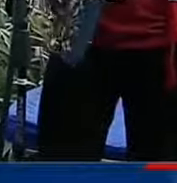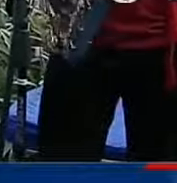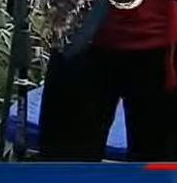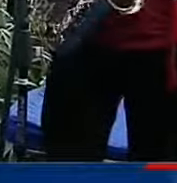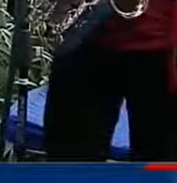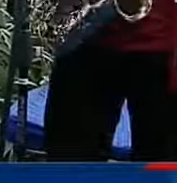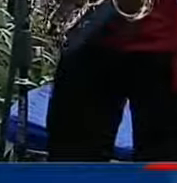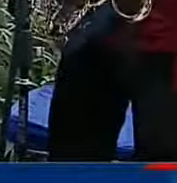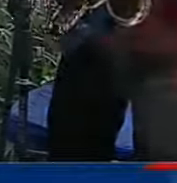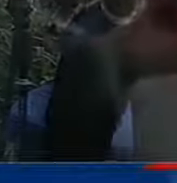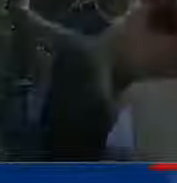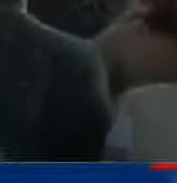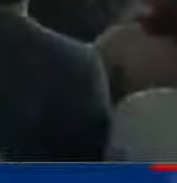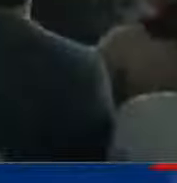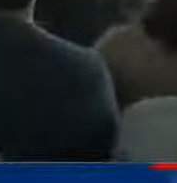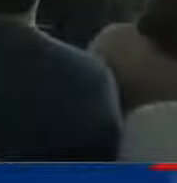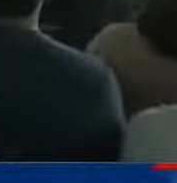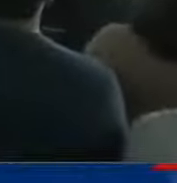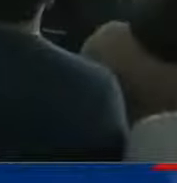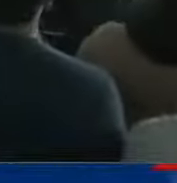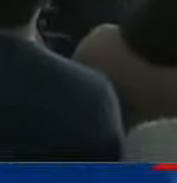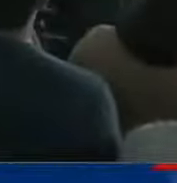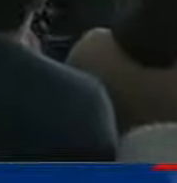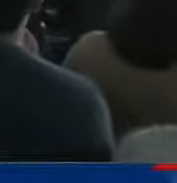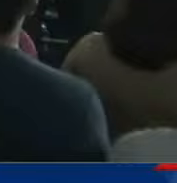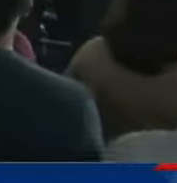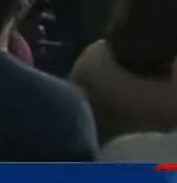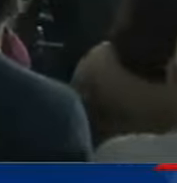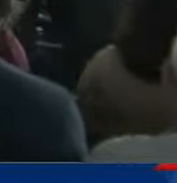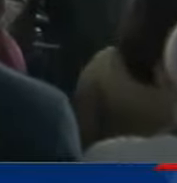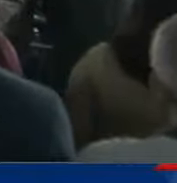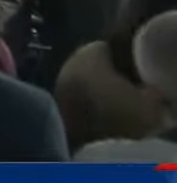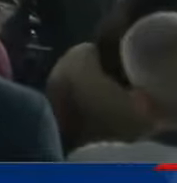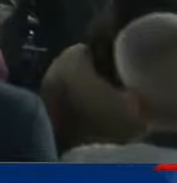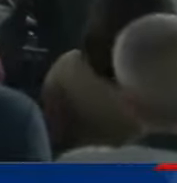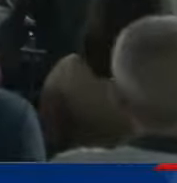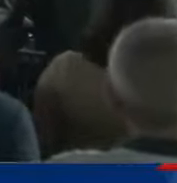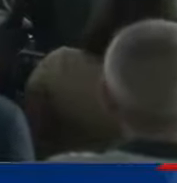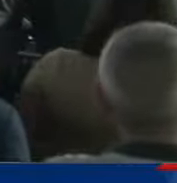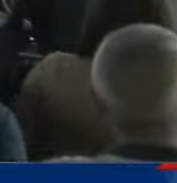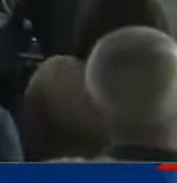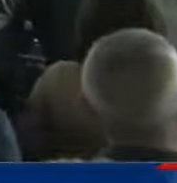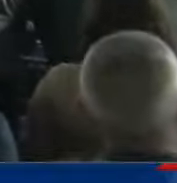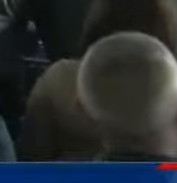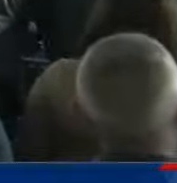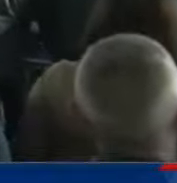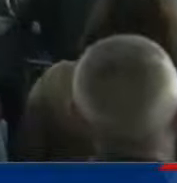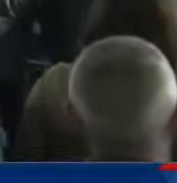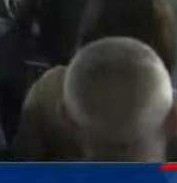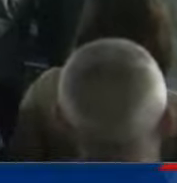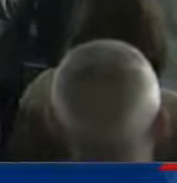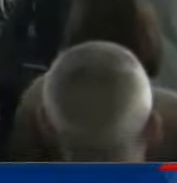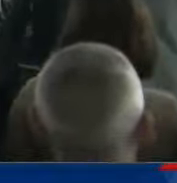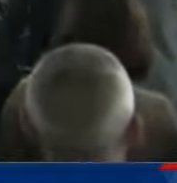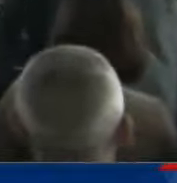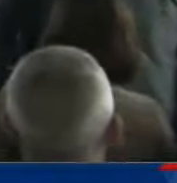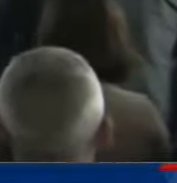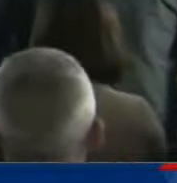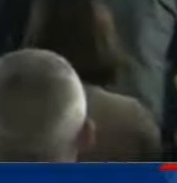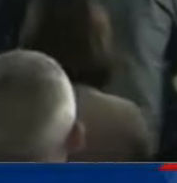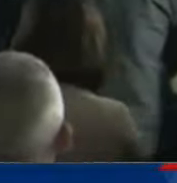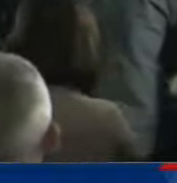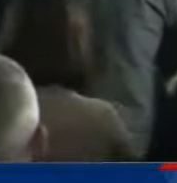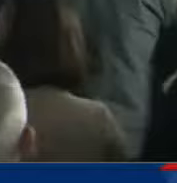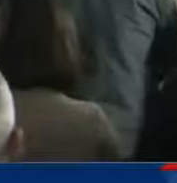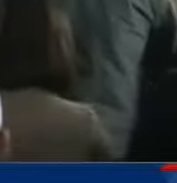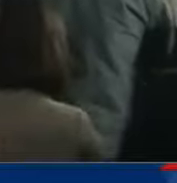Pa' que no proteja de mala visita. Pa' que no proteja de mala visita. Pongan en la